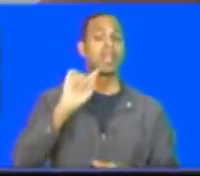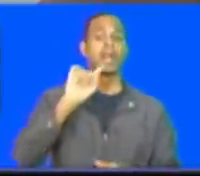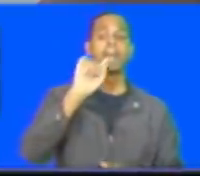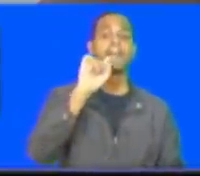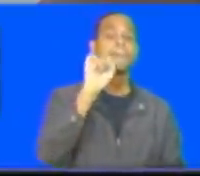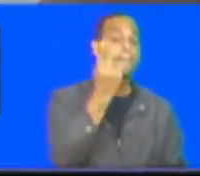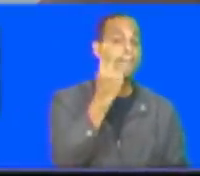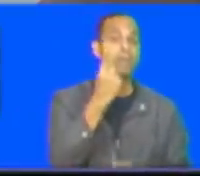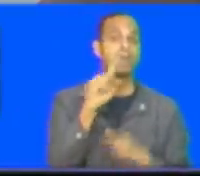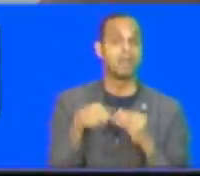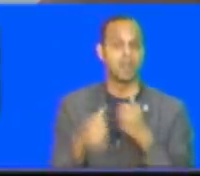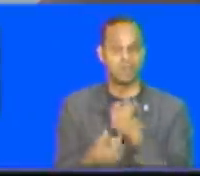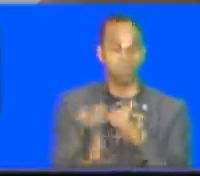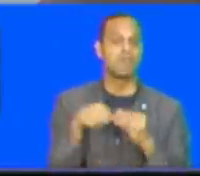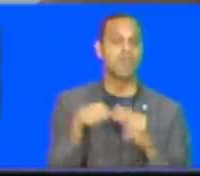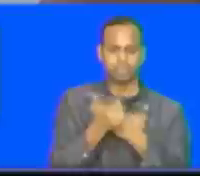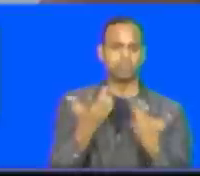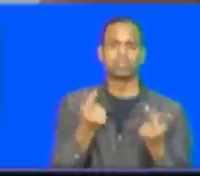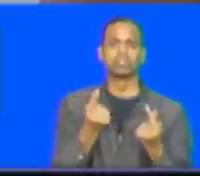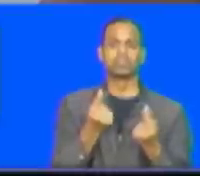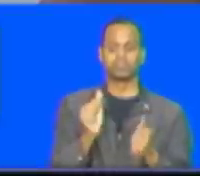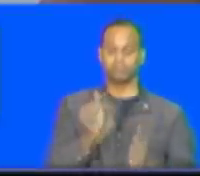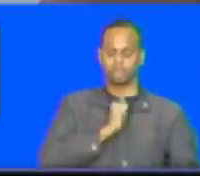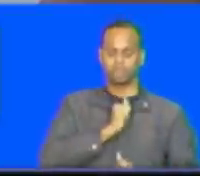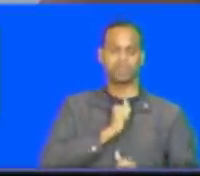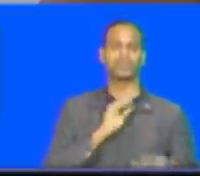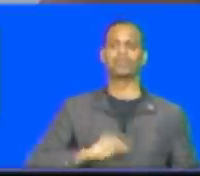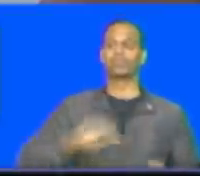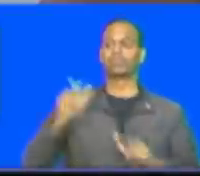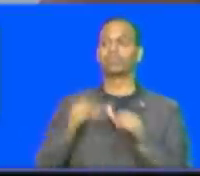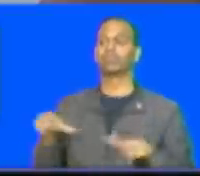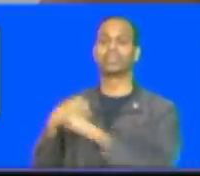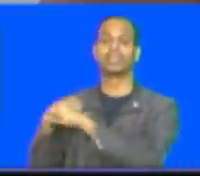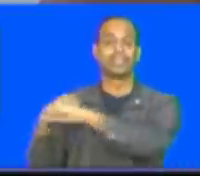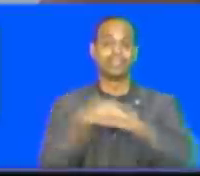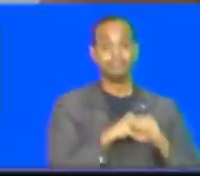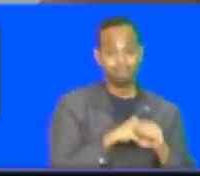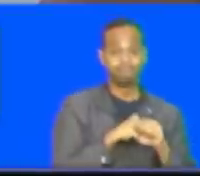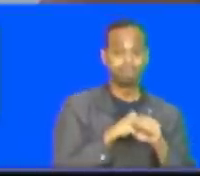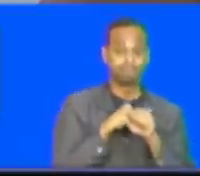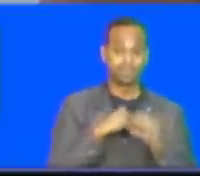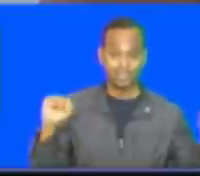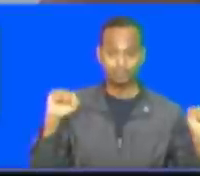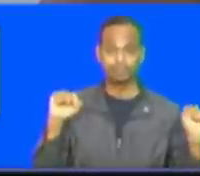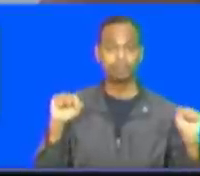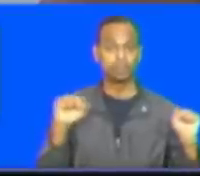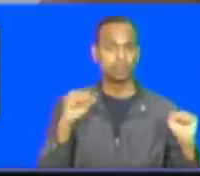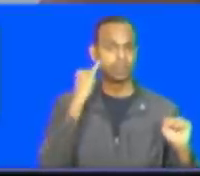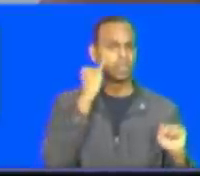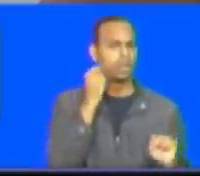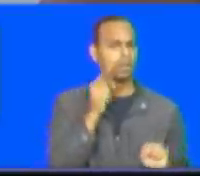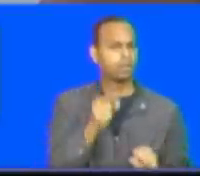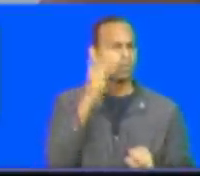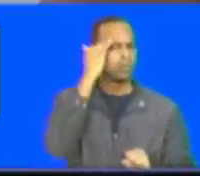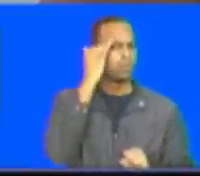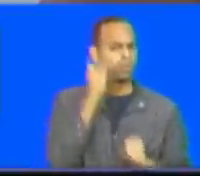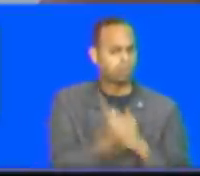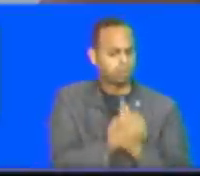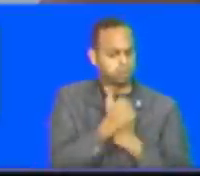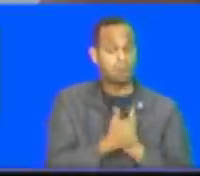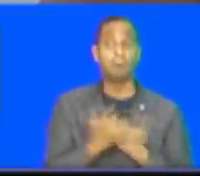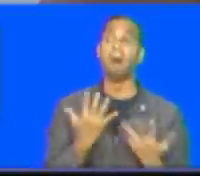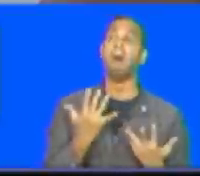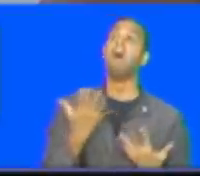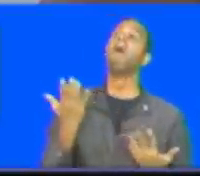de gestión de riesgo es la autoevacuación. Usted, si sabe que está en peligro, no debe esperar